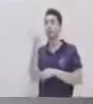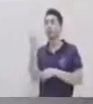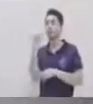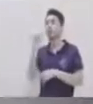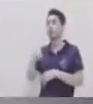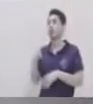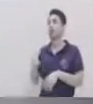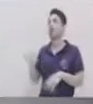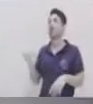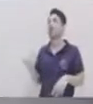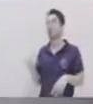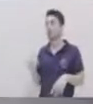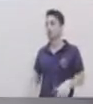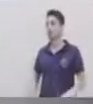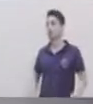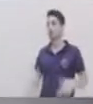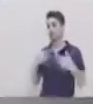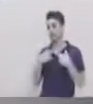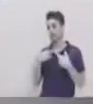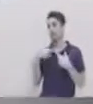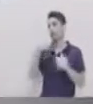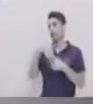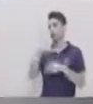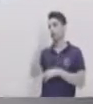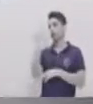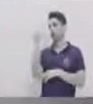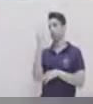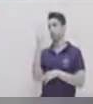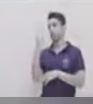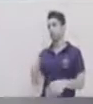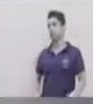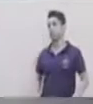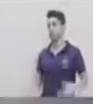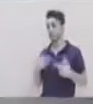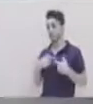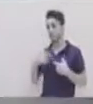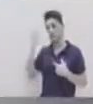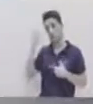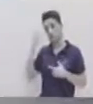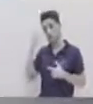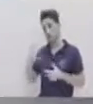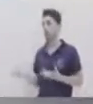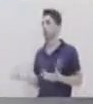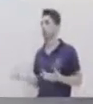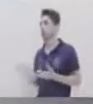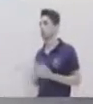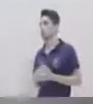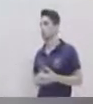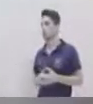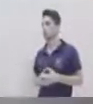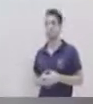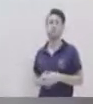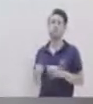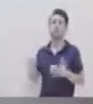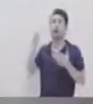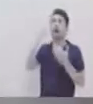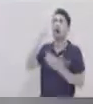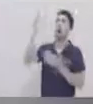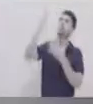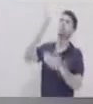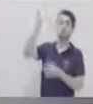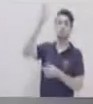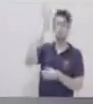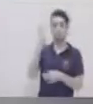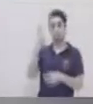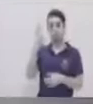lo importante en estos momentos realmente es la vida. Nuestra vida, el abrir nuestros ojos día a día, es dar gracias